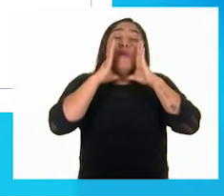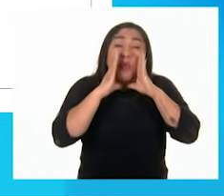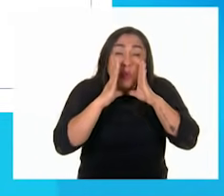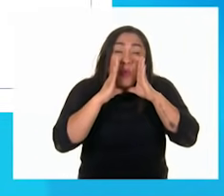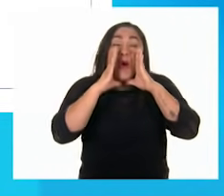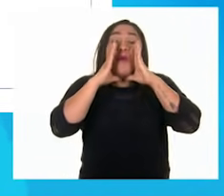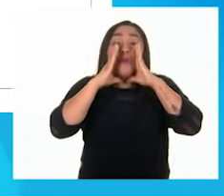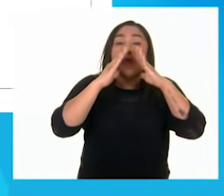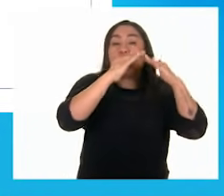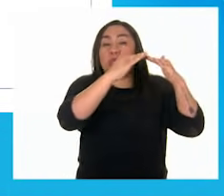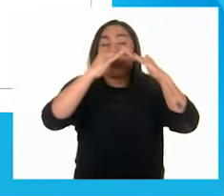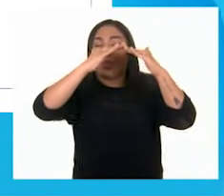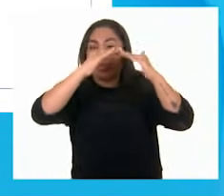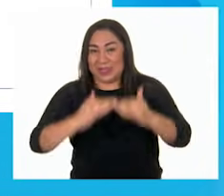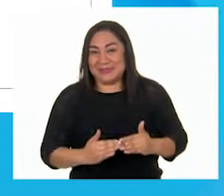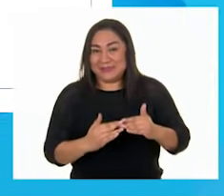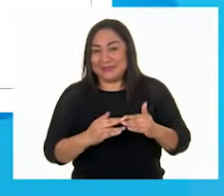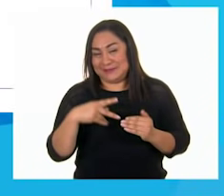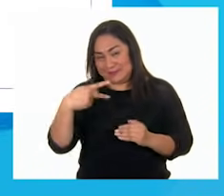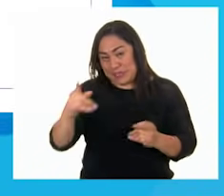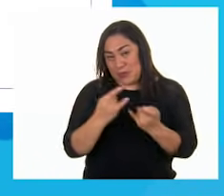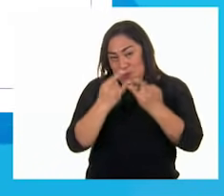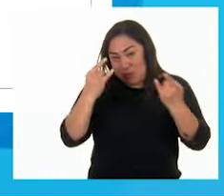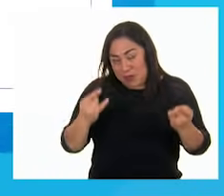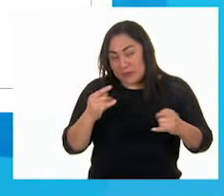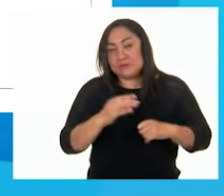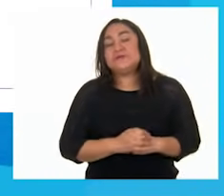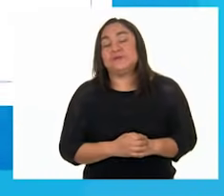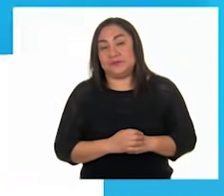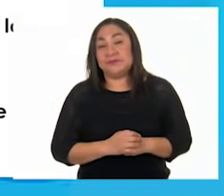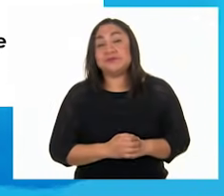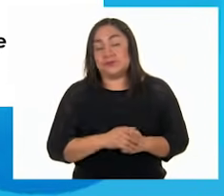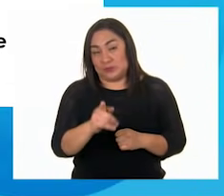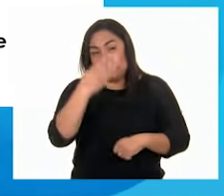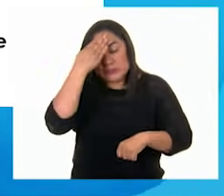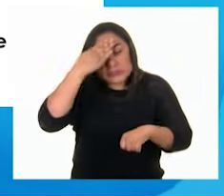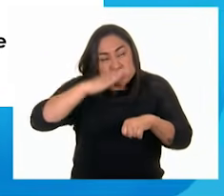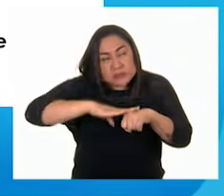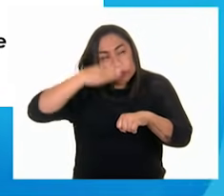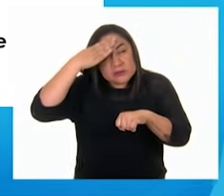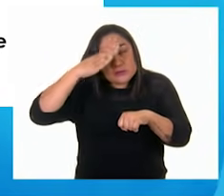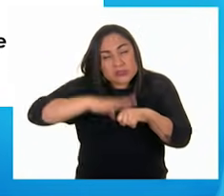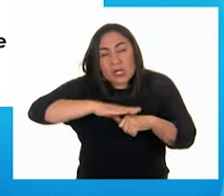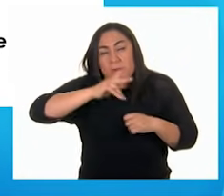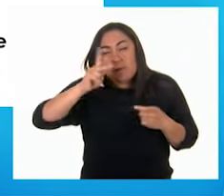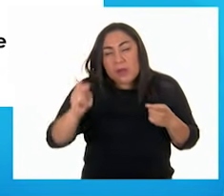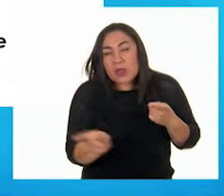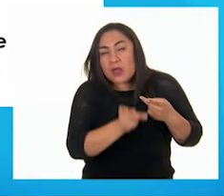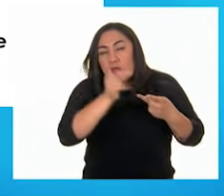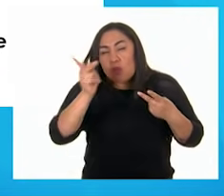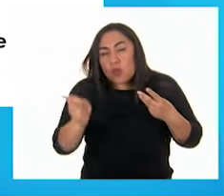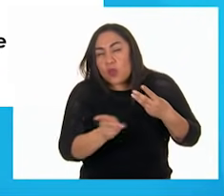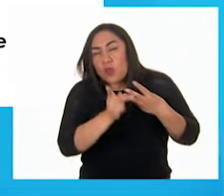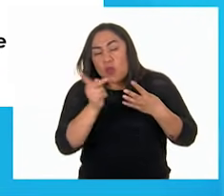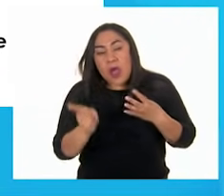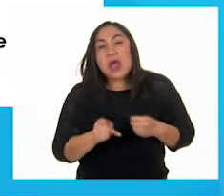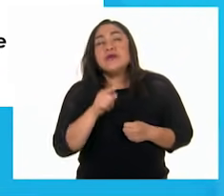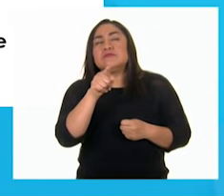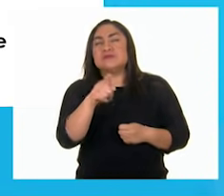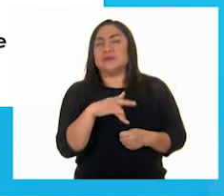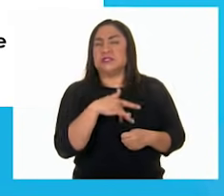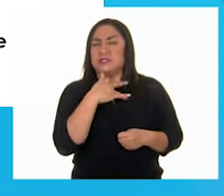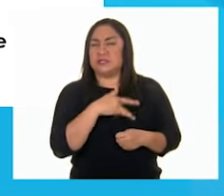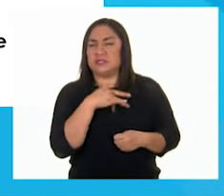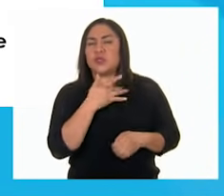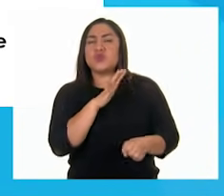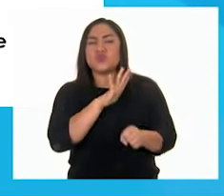Ahora, quiero que recuerden estas preguntas, por favor, para que vayan ubicando niños y niñas. ¿Qué es